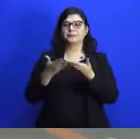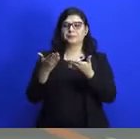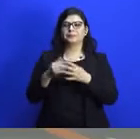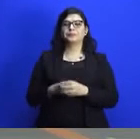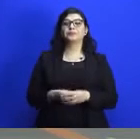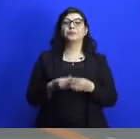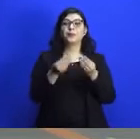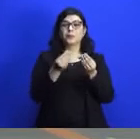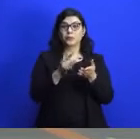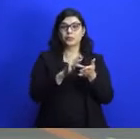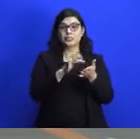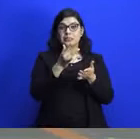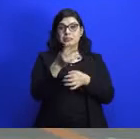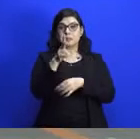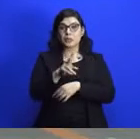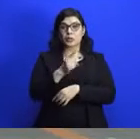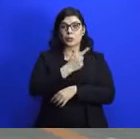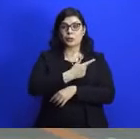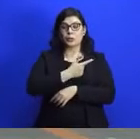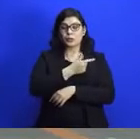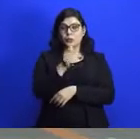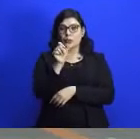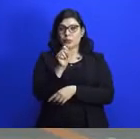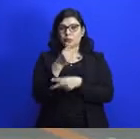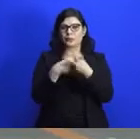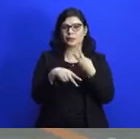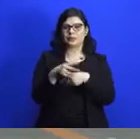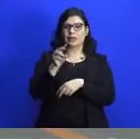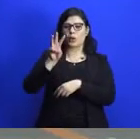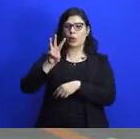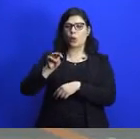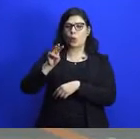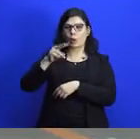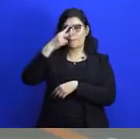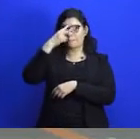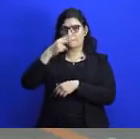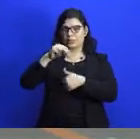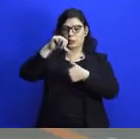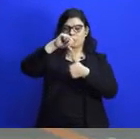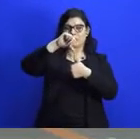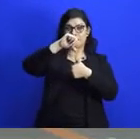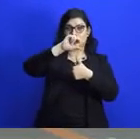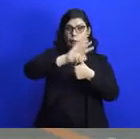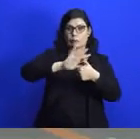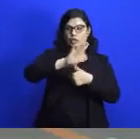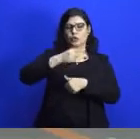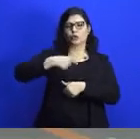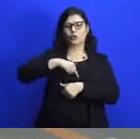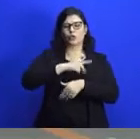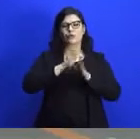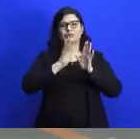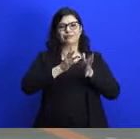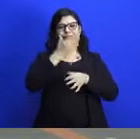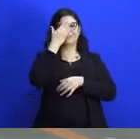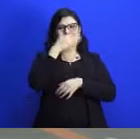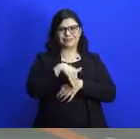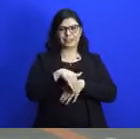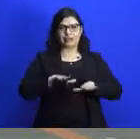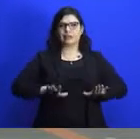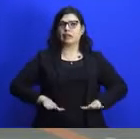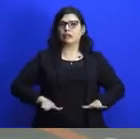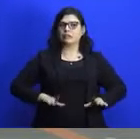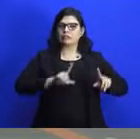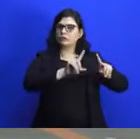Muchas gracias. Es un gusto estar con ustedes. En Walmart de México y Centroamérica estamos convencidos que el valor de las